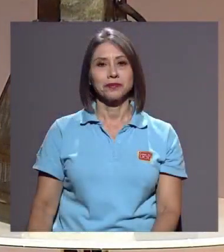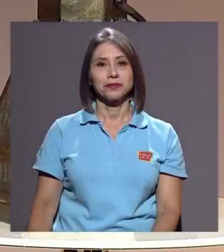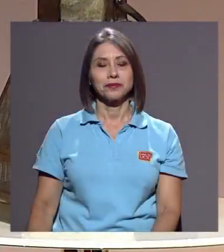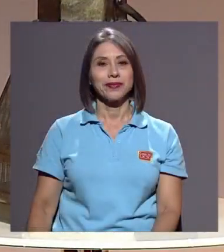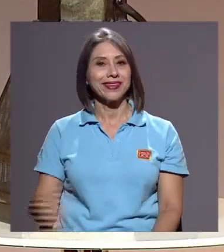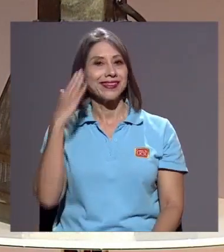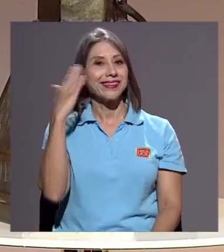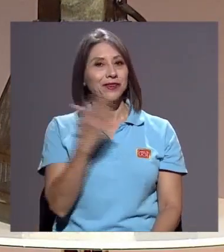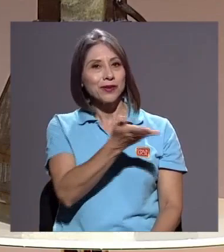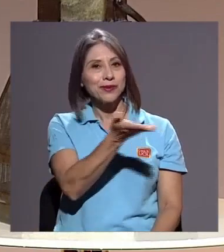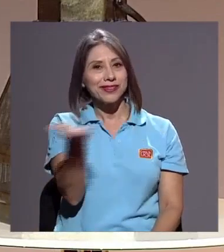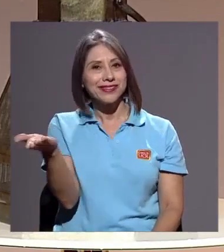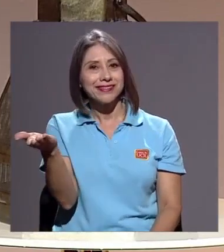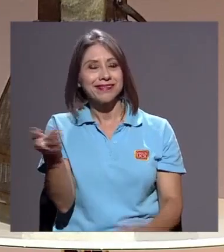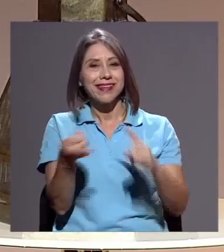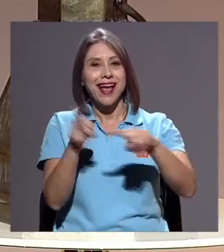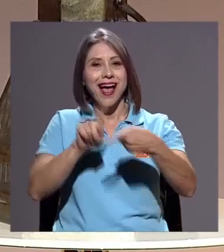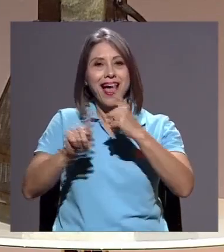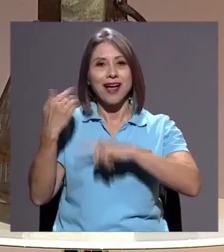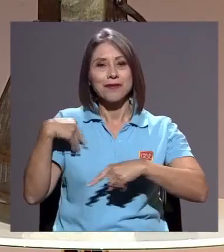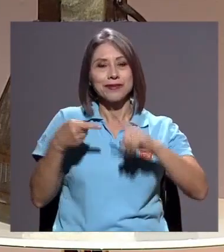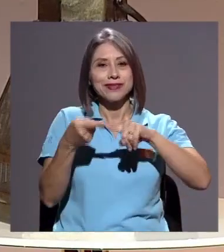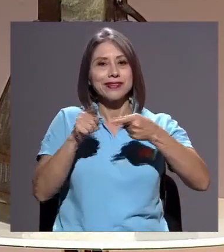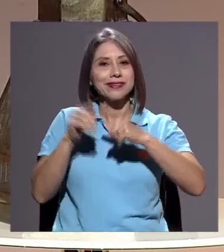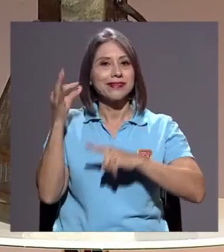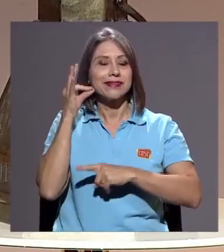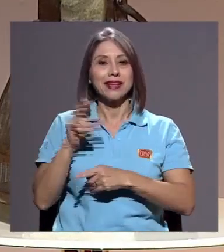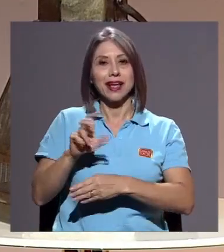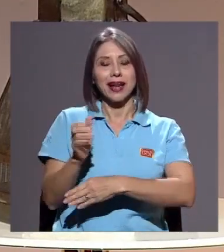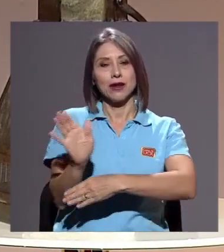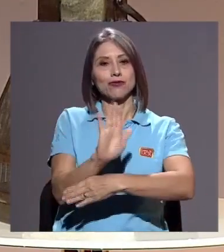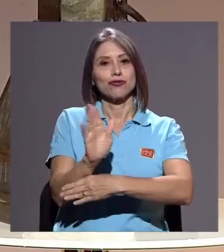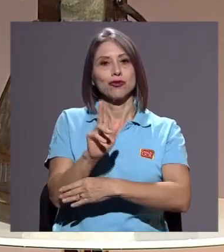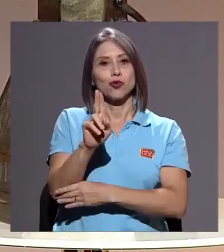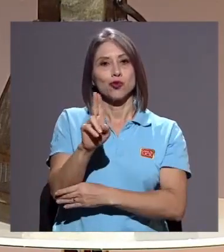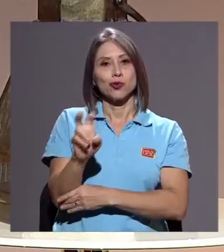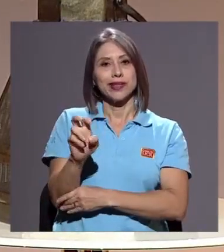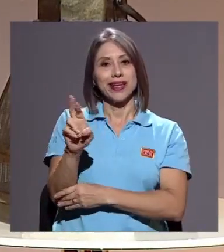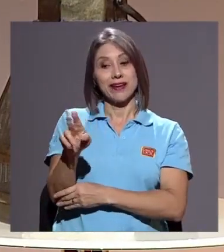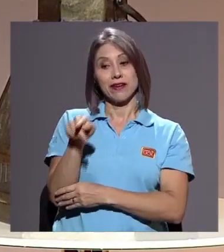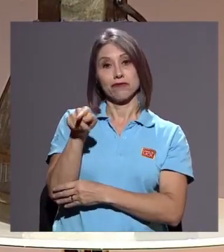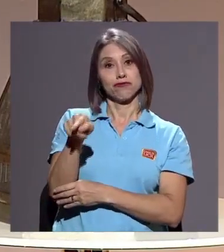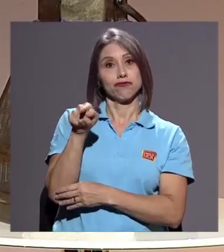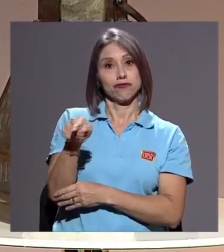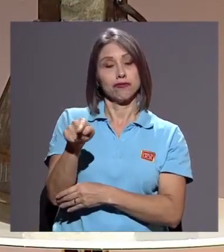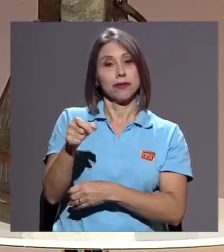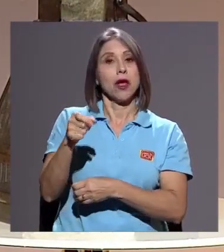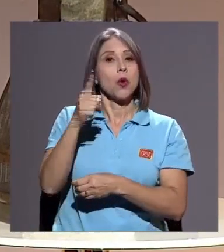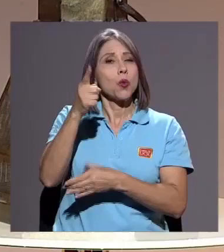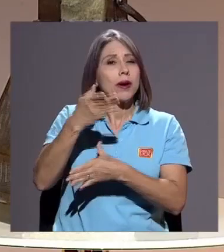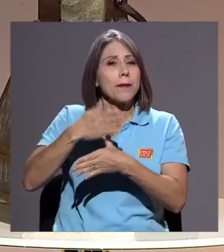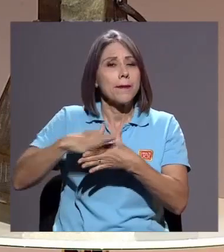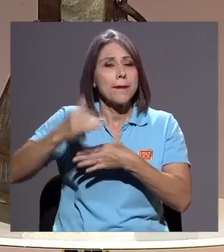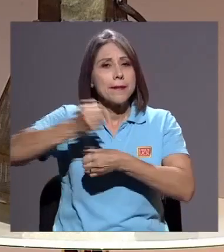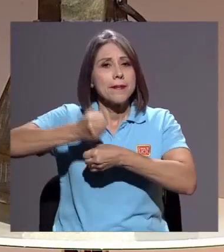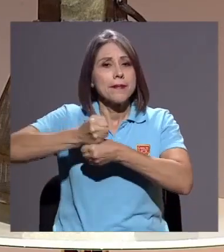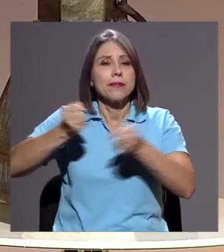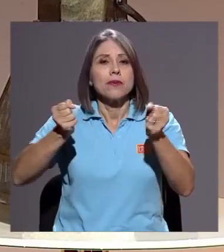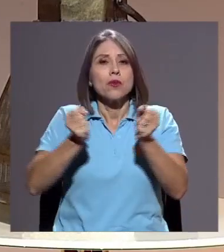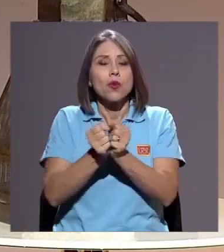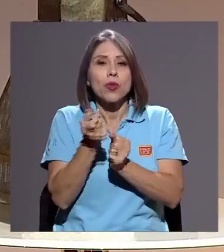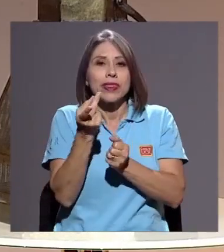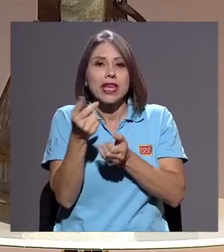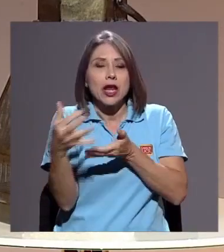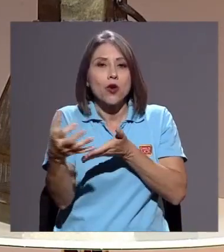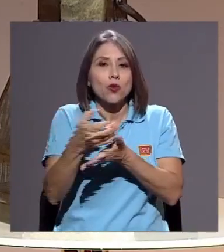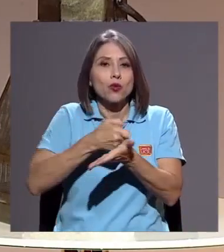Los saludamos, amigas y amigos de Canal UCR, este medio televisivo que se paga parcialmente con los impuestos